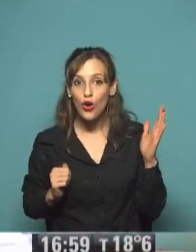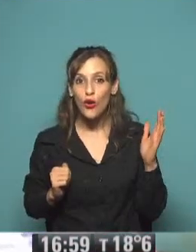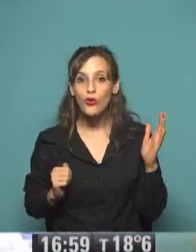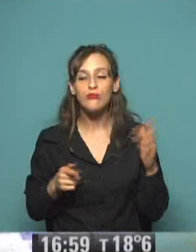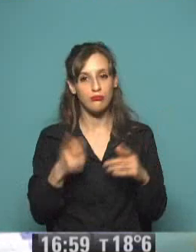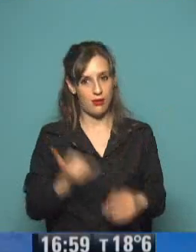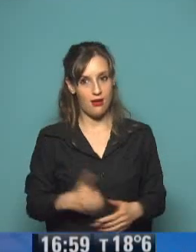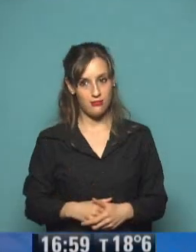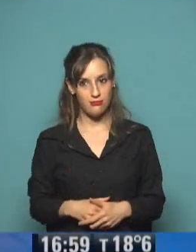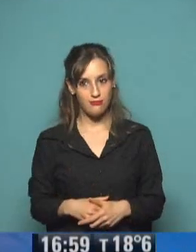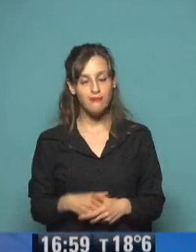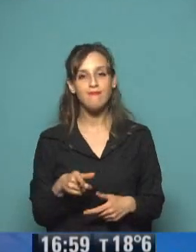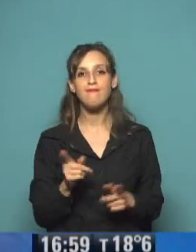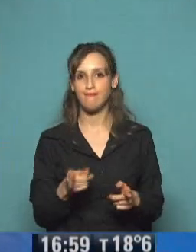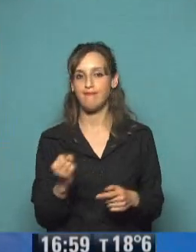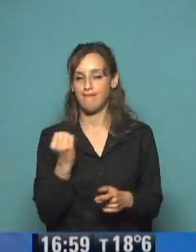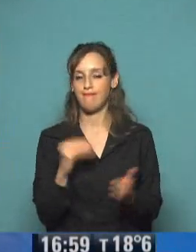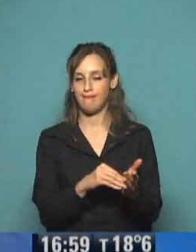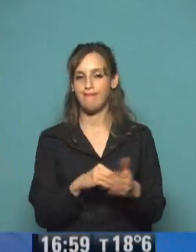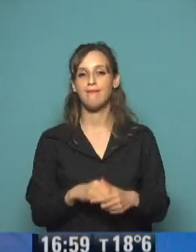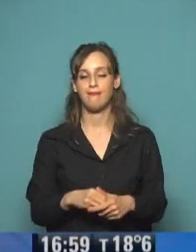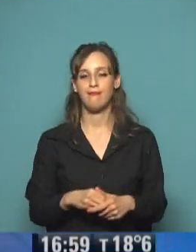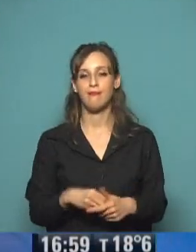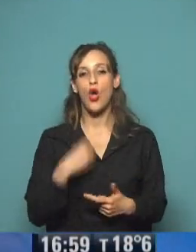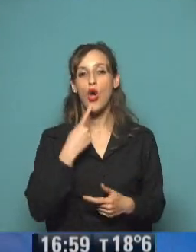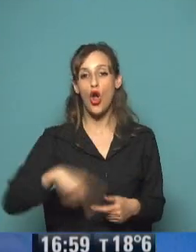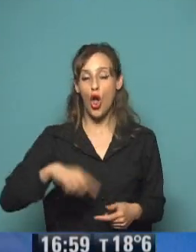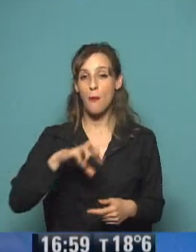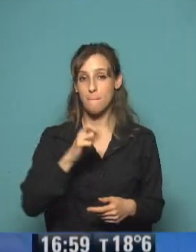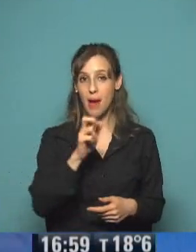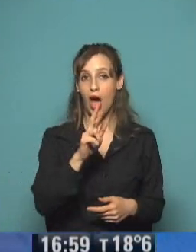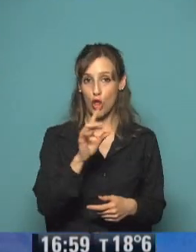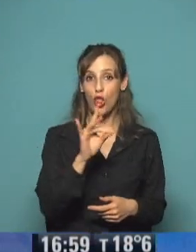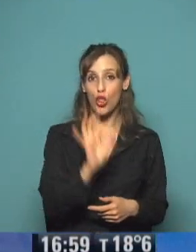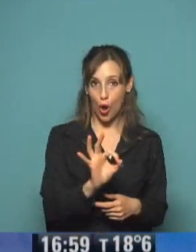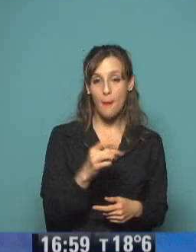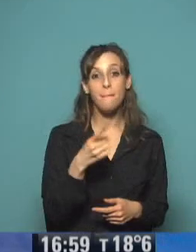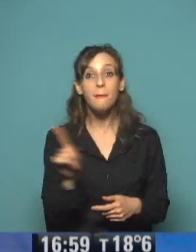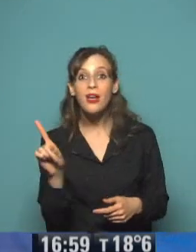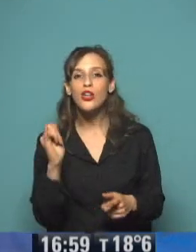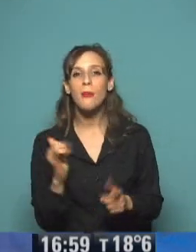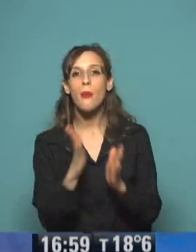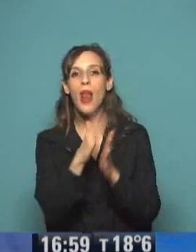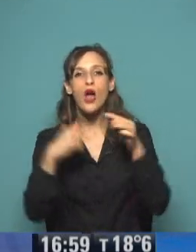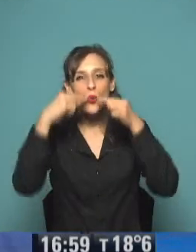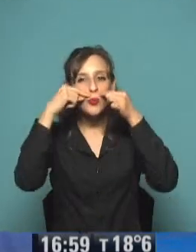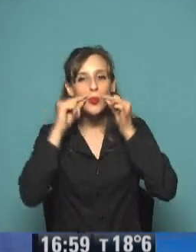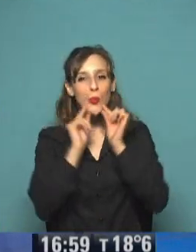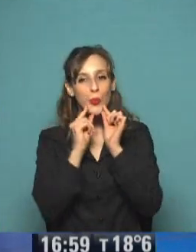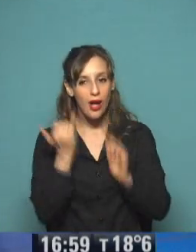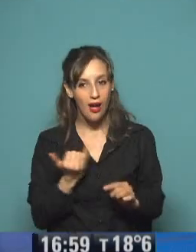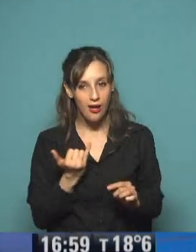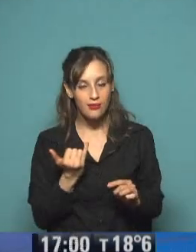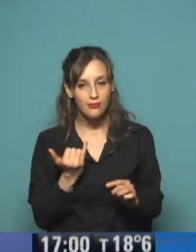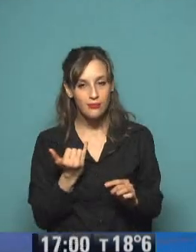dato, ¿sí? Para muy poner, bien, lo ponemos. Bien. Que es de color pardo, pero alrededor de sus ojos y su boca tiene color blanco también, ¿no? Y ahí su tenemos pelaje. Una